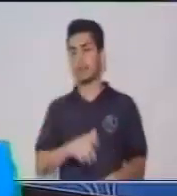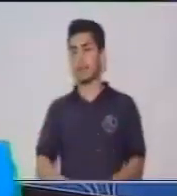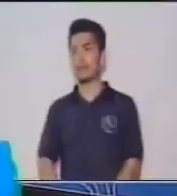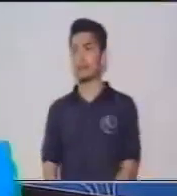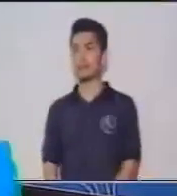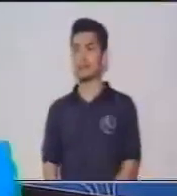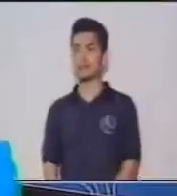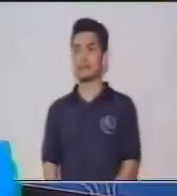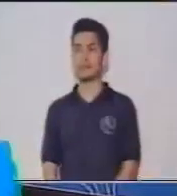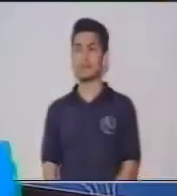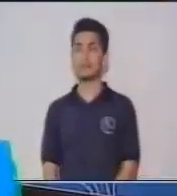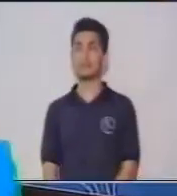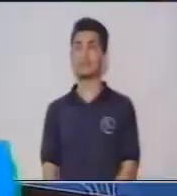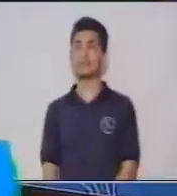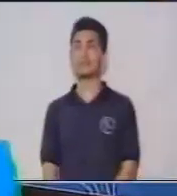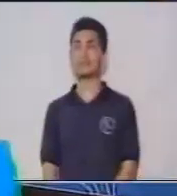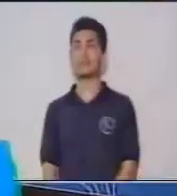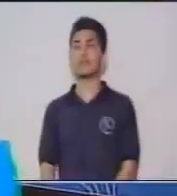y luz.